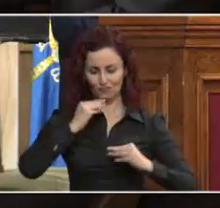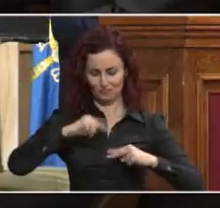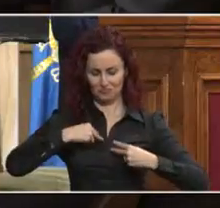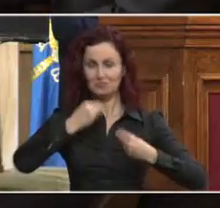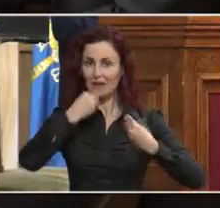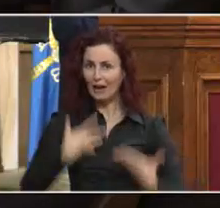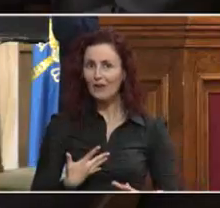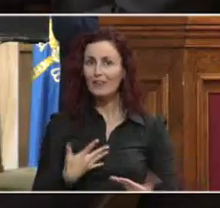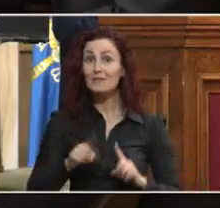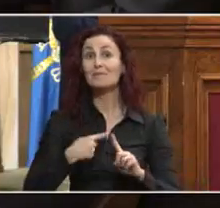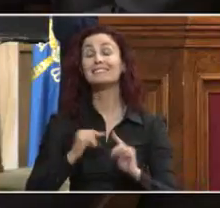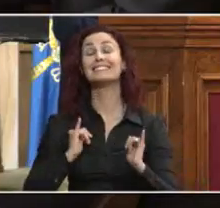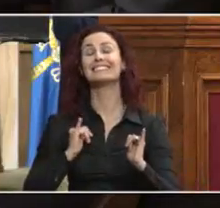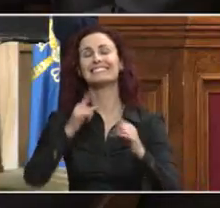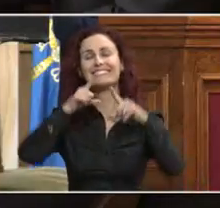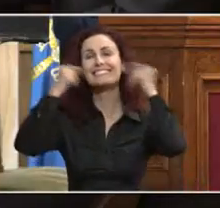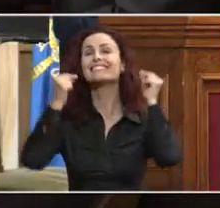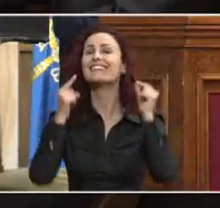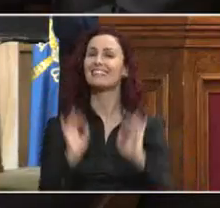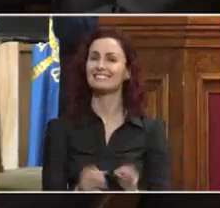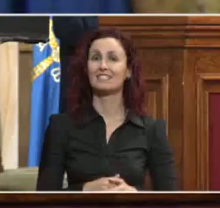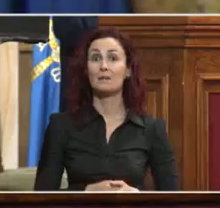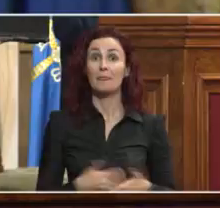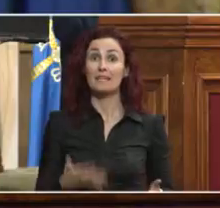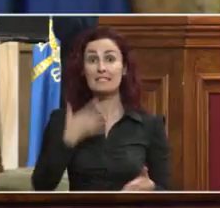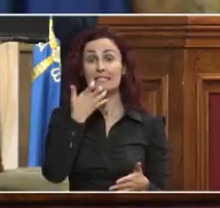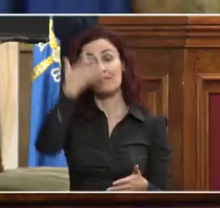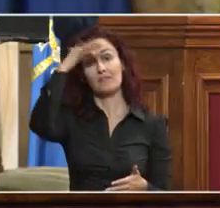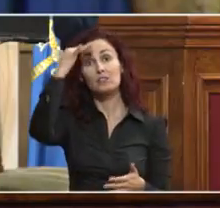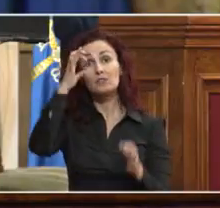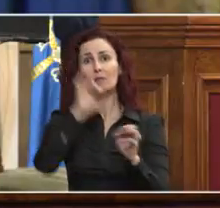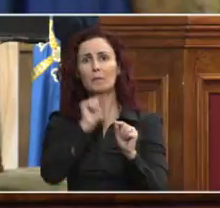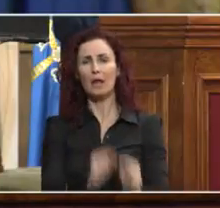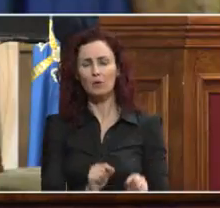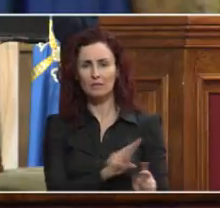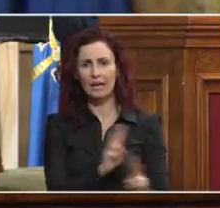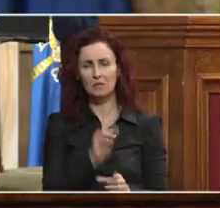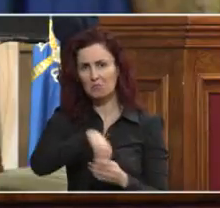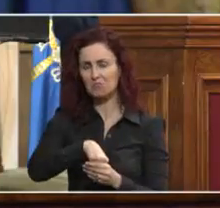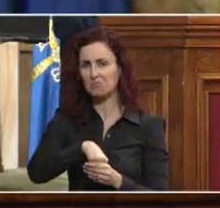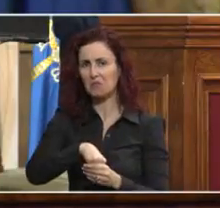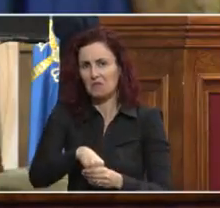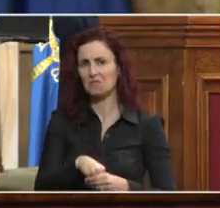todo, cómo hemos disfrutado. Si la filosofía está más en las preguntas que en las respuestas,